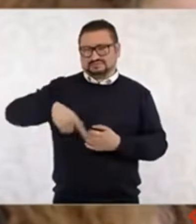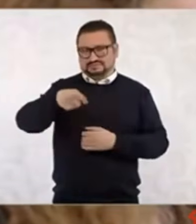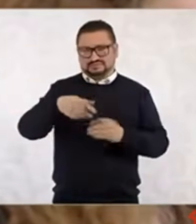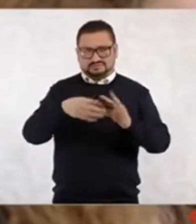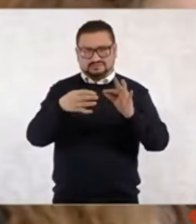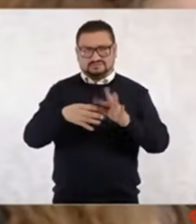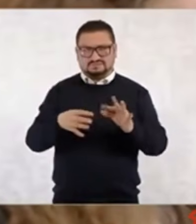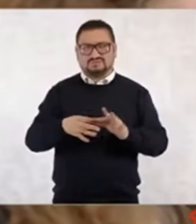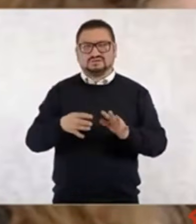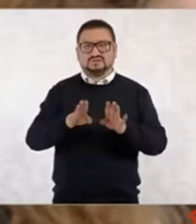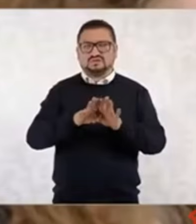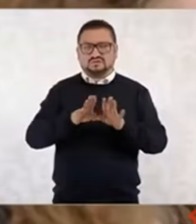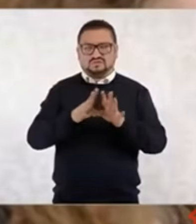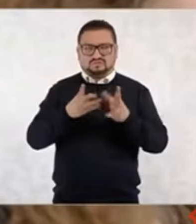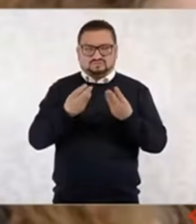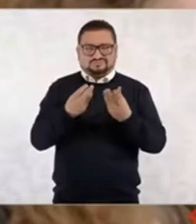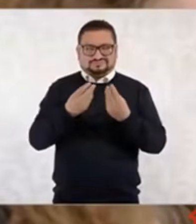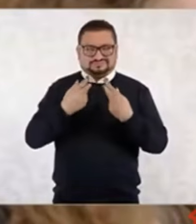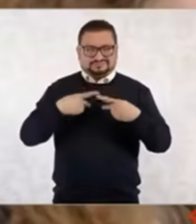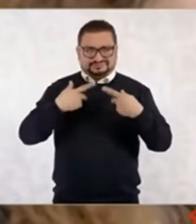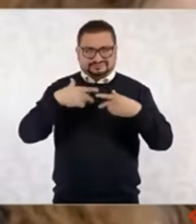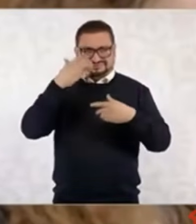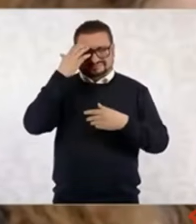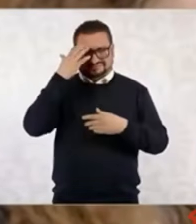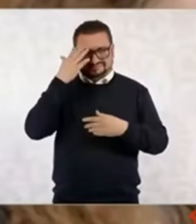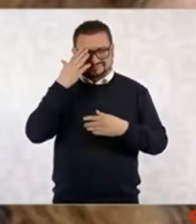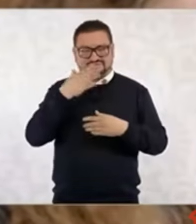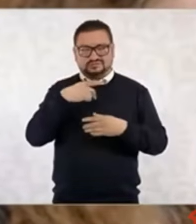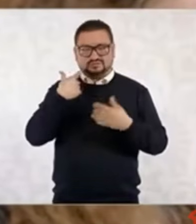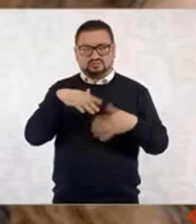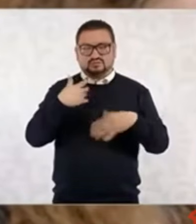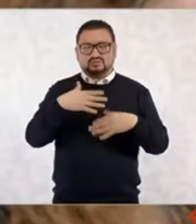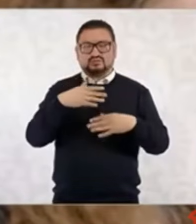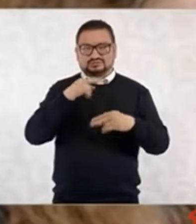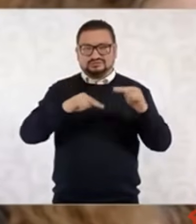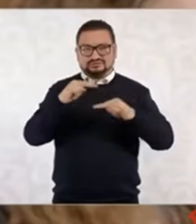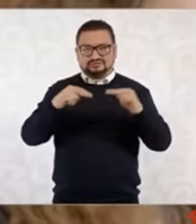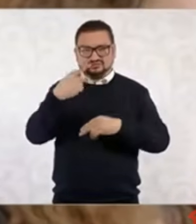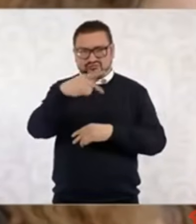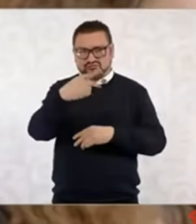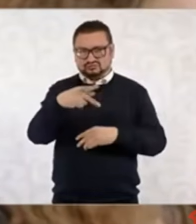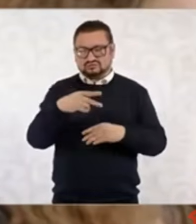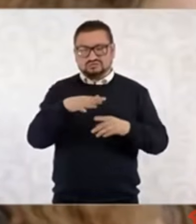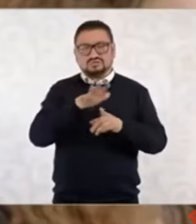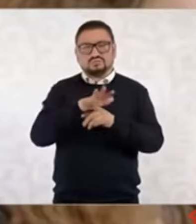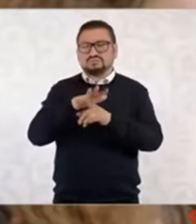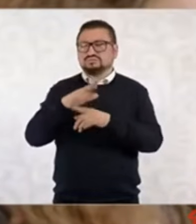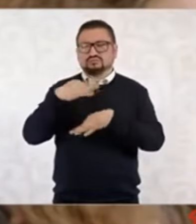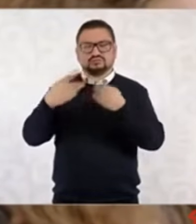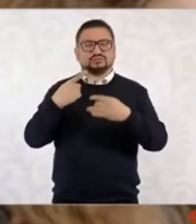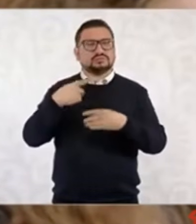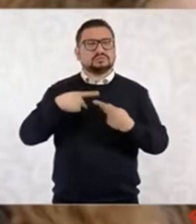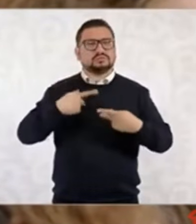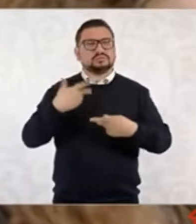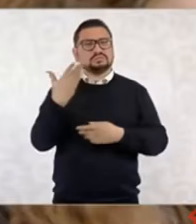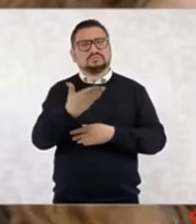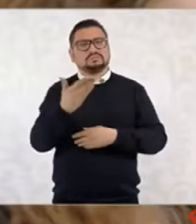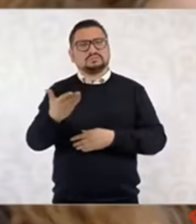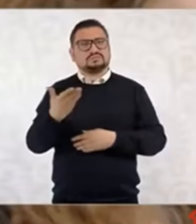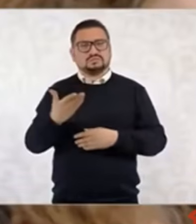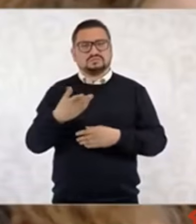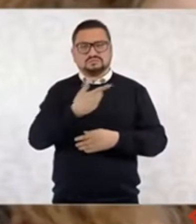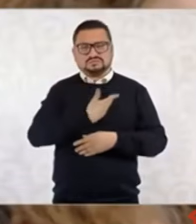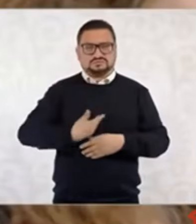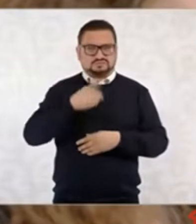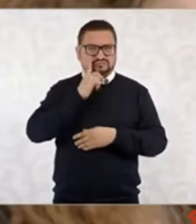la popularidad que tiene, efectivamente tiene una popularidad alta, presidenta, y yo no vi a nadie pidiendo que la